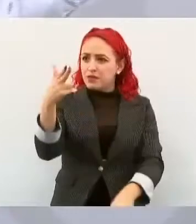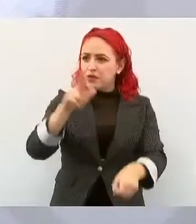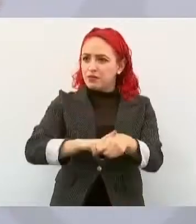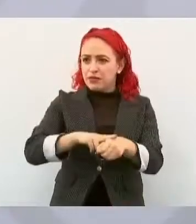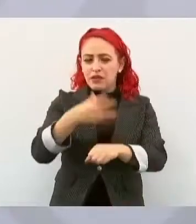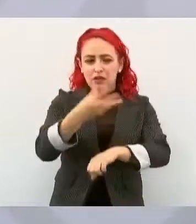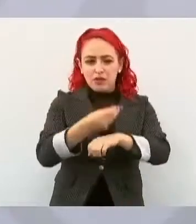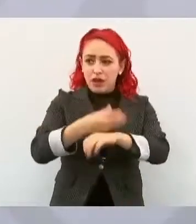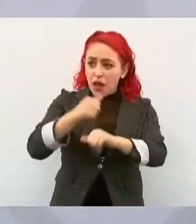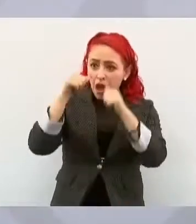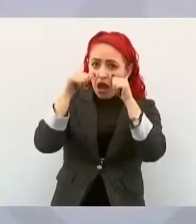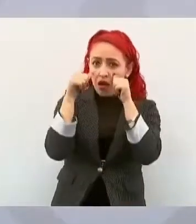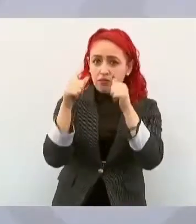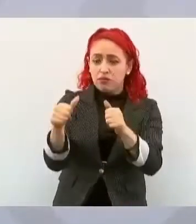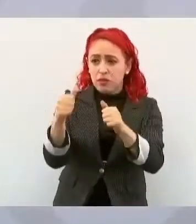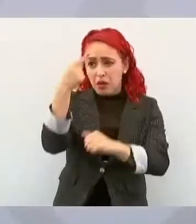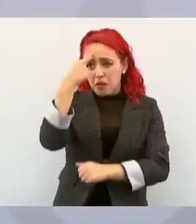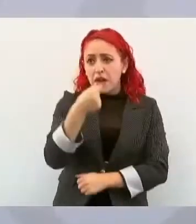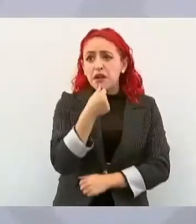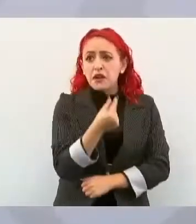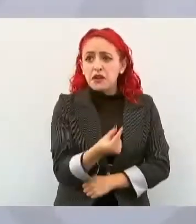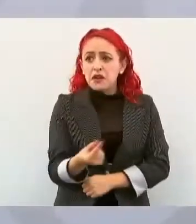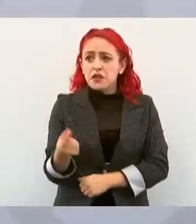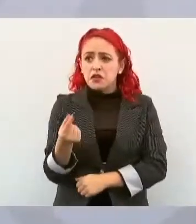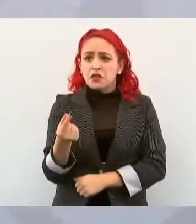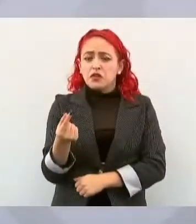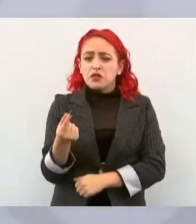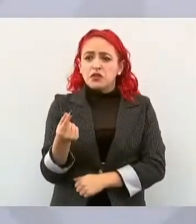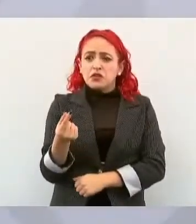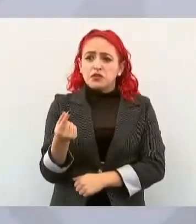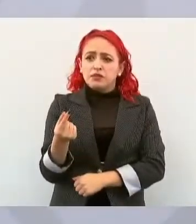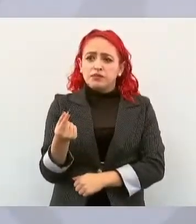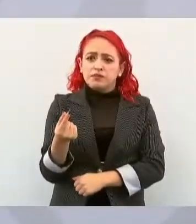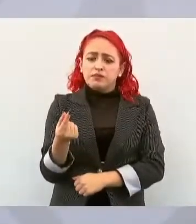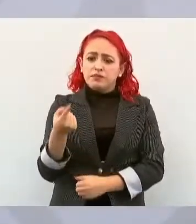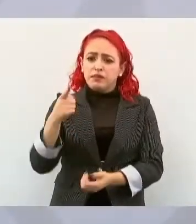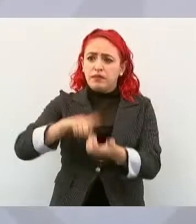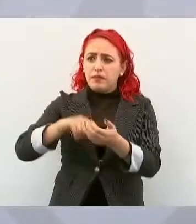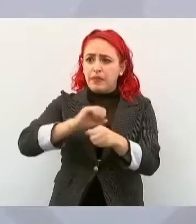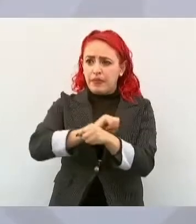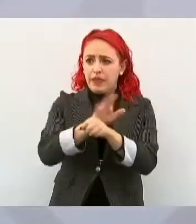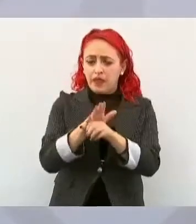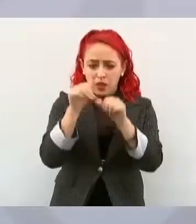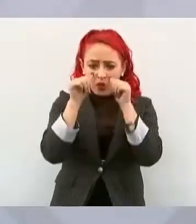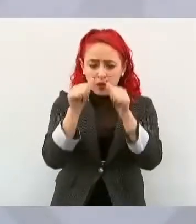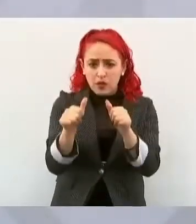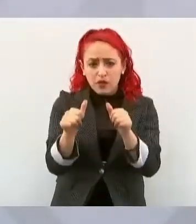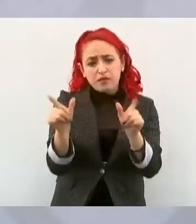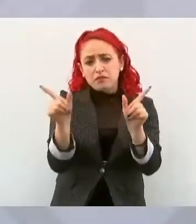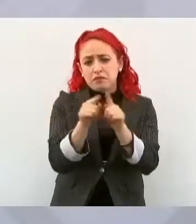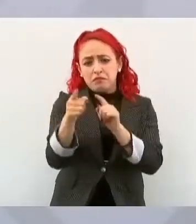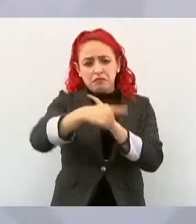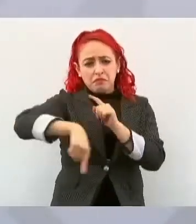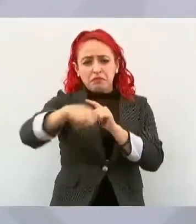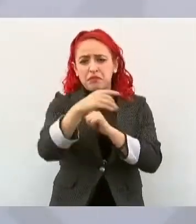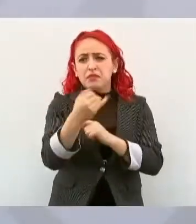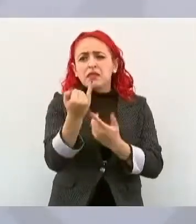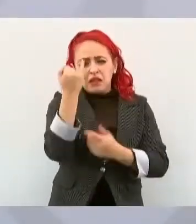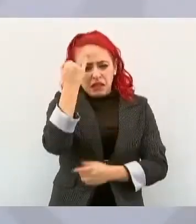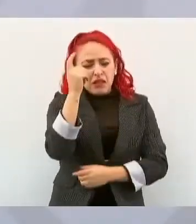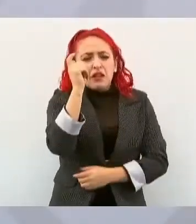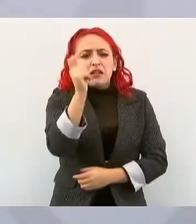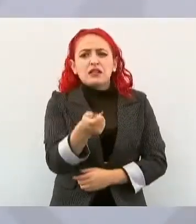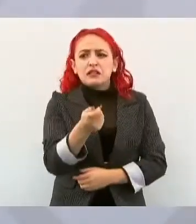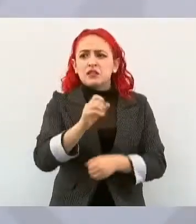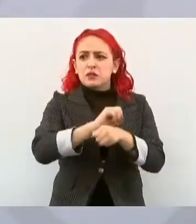tuvo áreas de atención para niños por COVID-19. Solo para darles una idea de lo que significó la atención